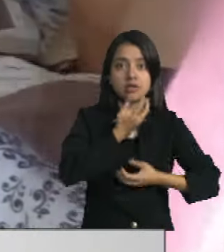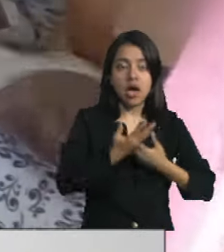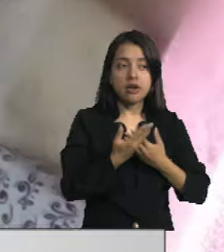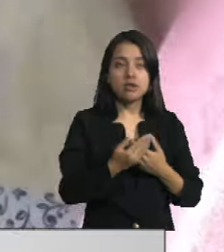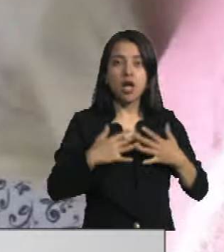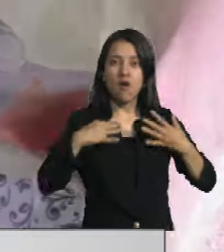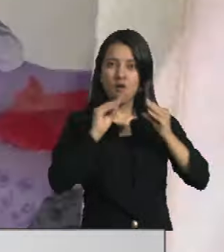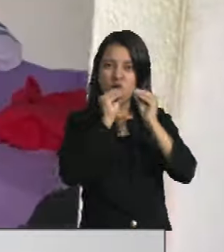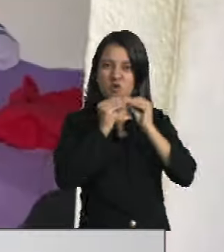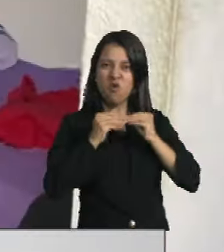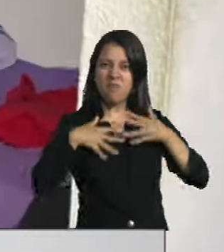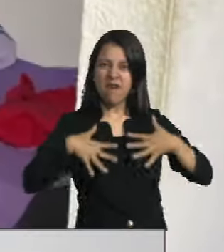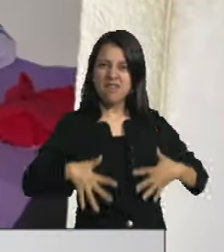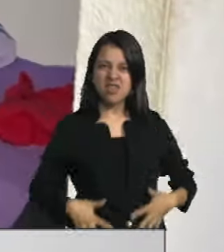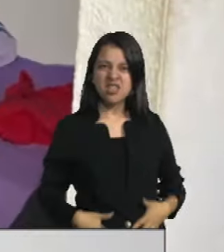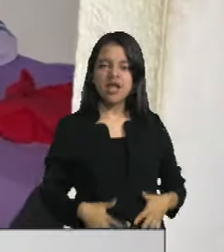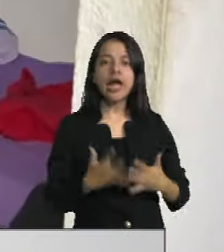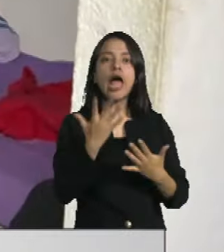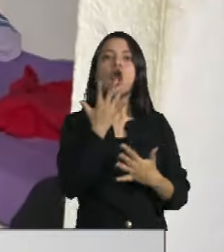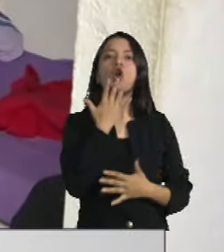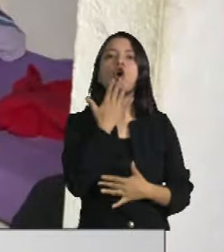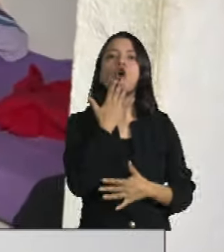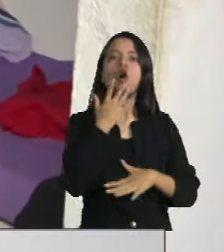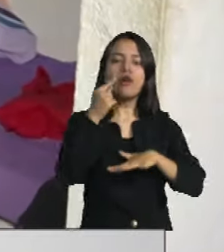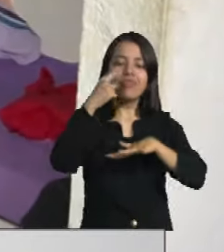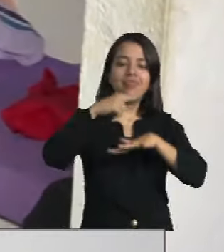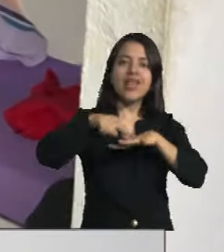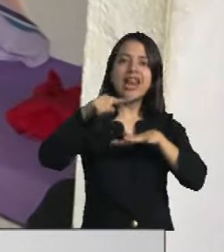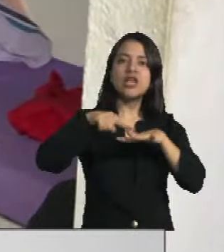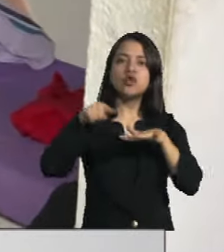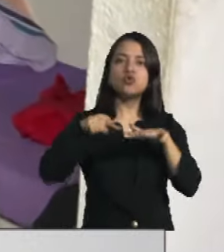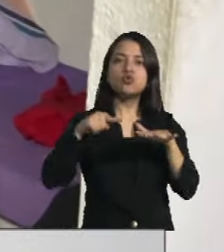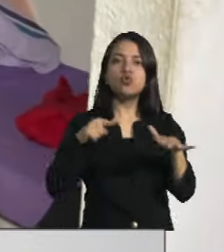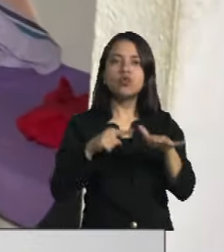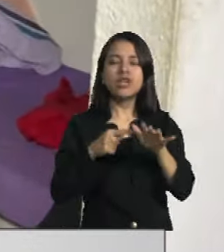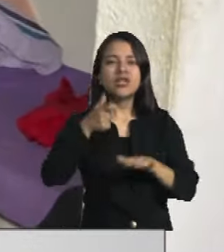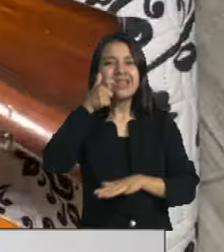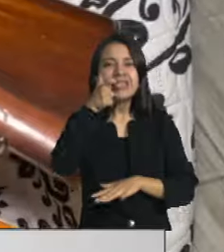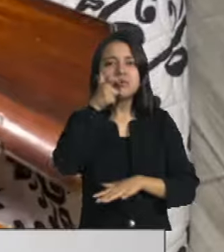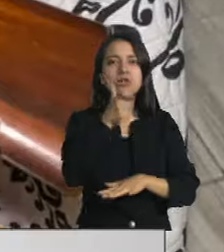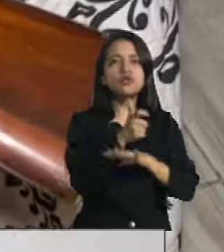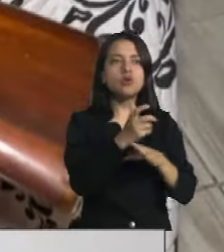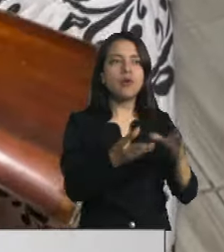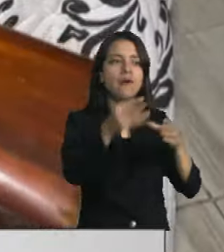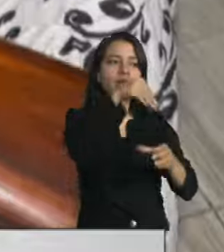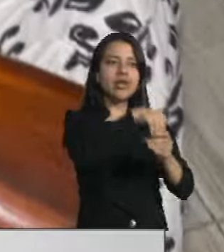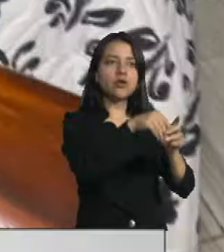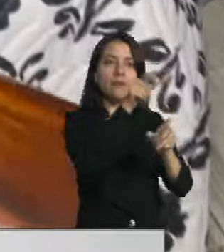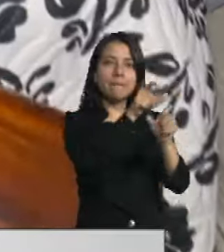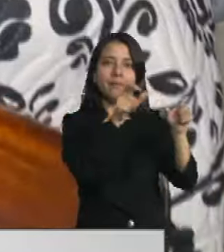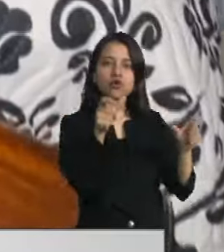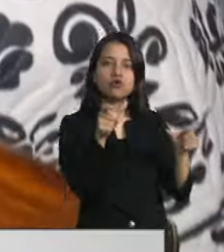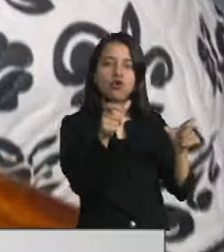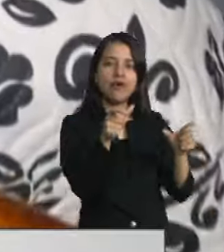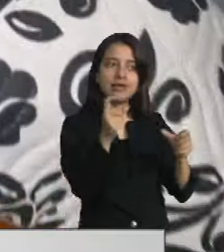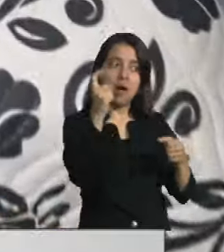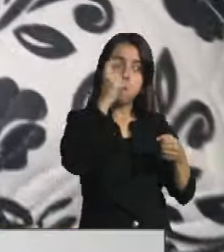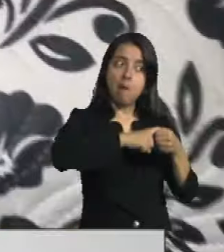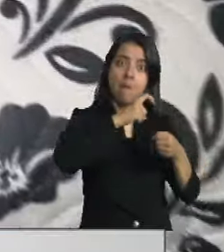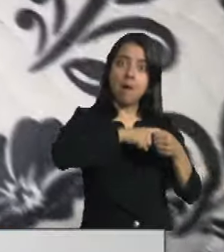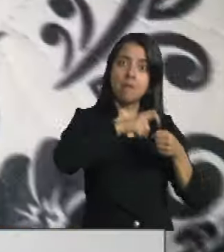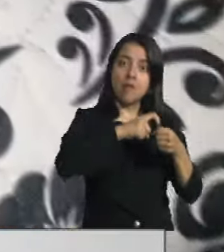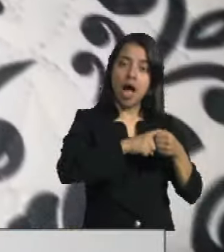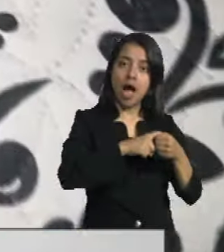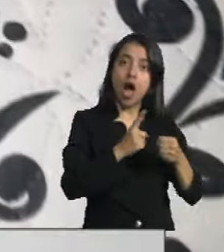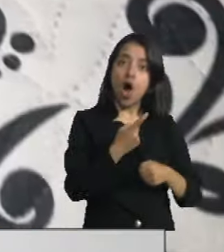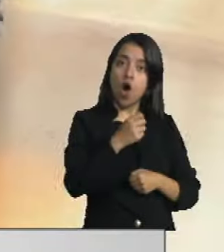vestimenta, su forma de vestir, el color de las uñas, a nombre de la organización criminal, desde luego soportadas o amparadas en la estructura, en el componente